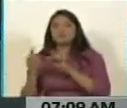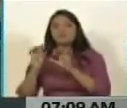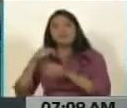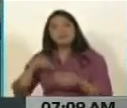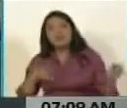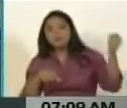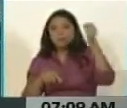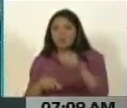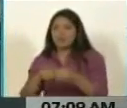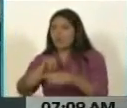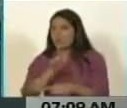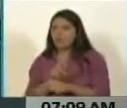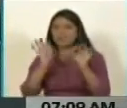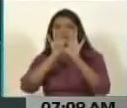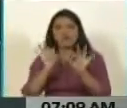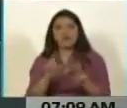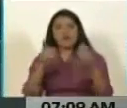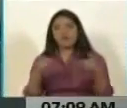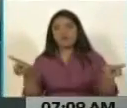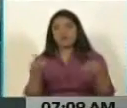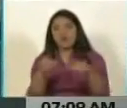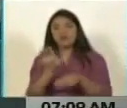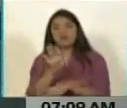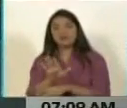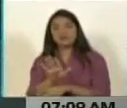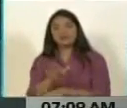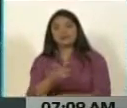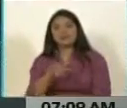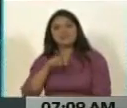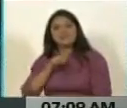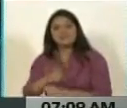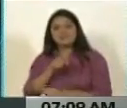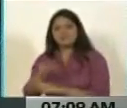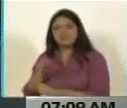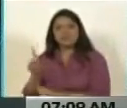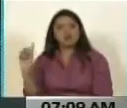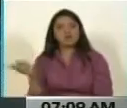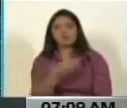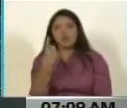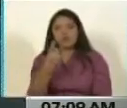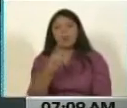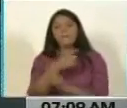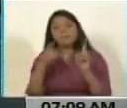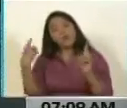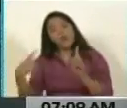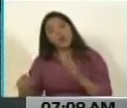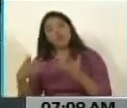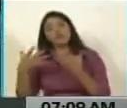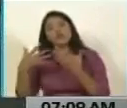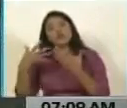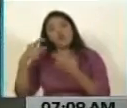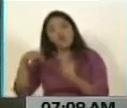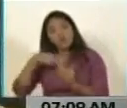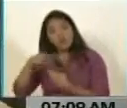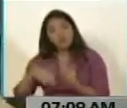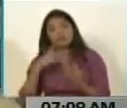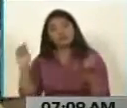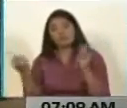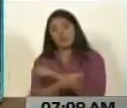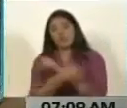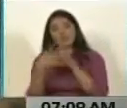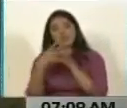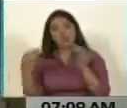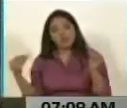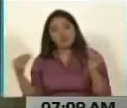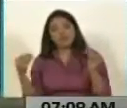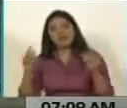una sola forma musical y así condicionar el gusto. Y los grandes festivales que también construye la revolución musical rompen también